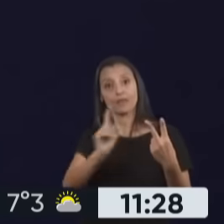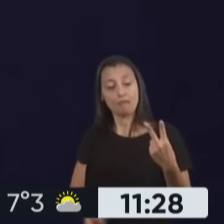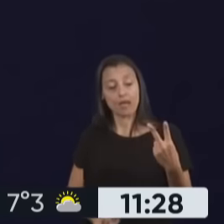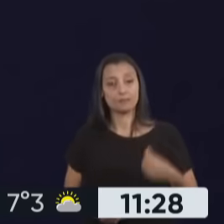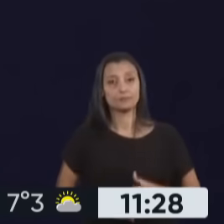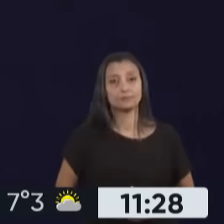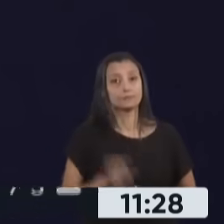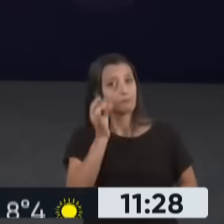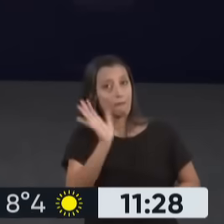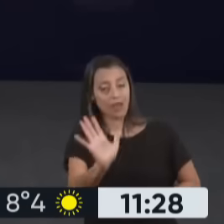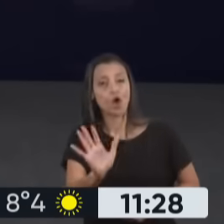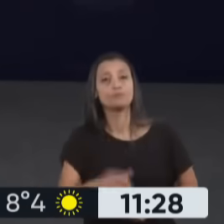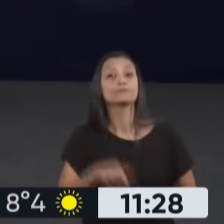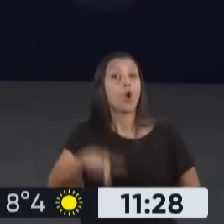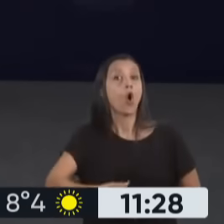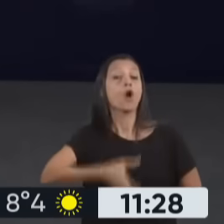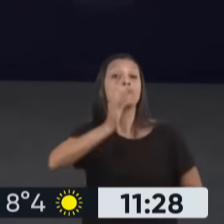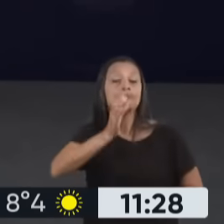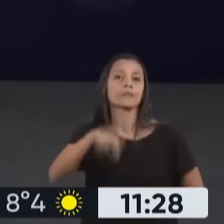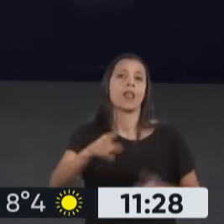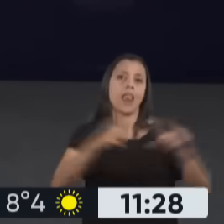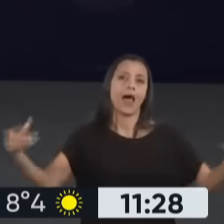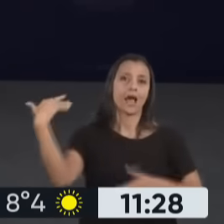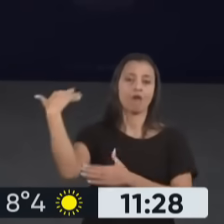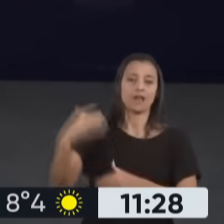cosas, perdón, pero hoy es larga la conferencia.